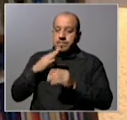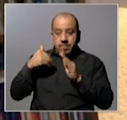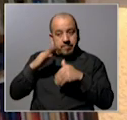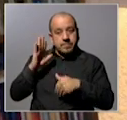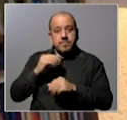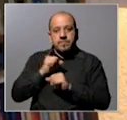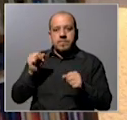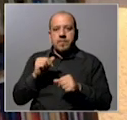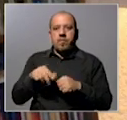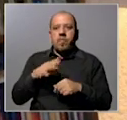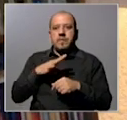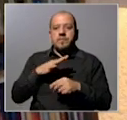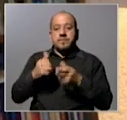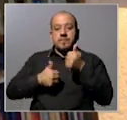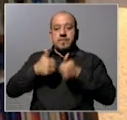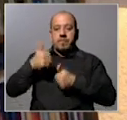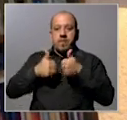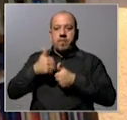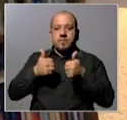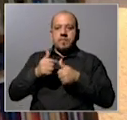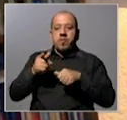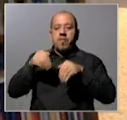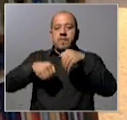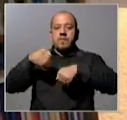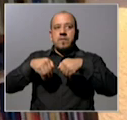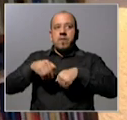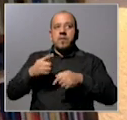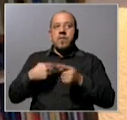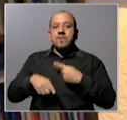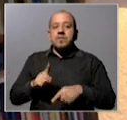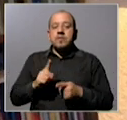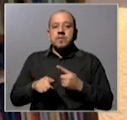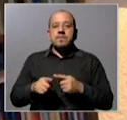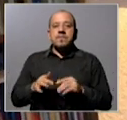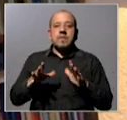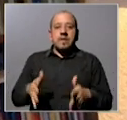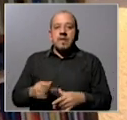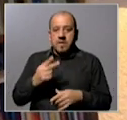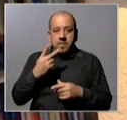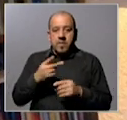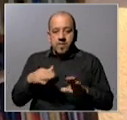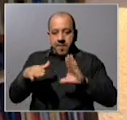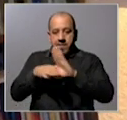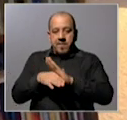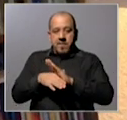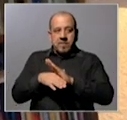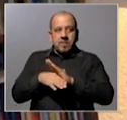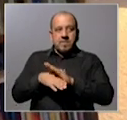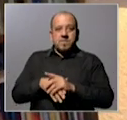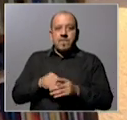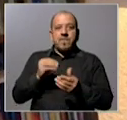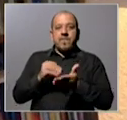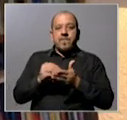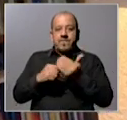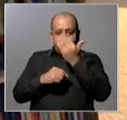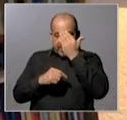a analizar cuando hay competencia en las elecciones nacionales. De todas maneras, ambas coinciden en colocar al Frente Amplio